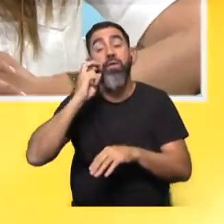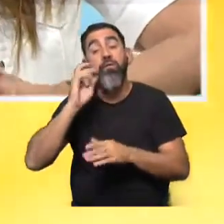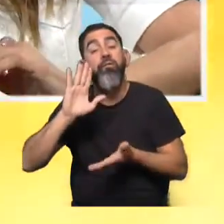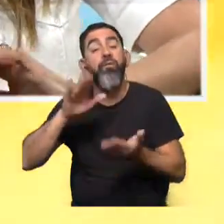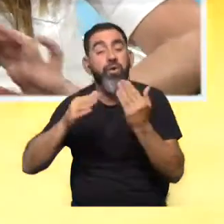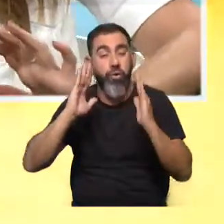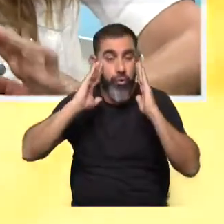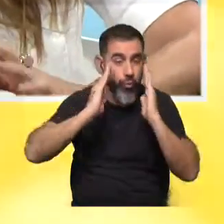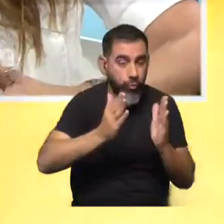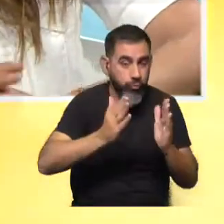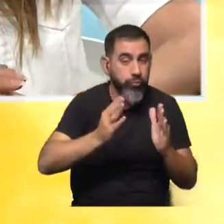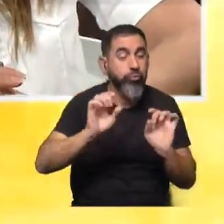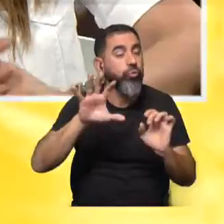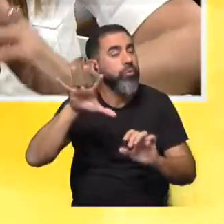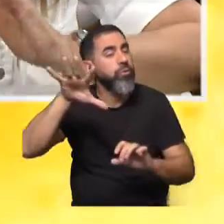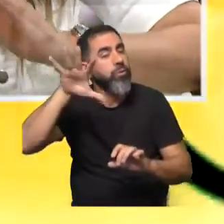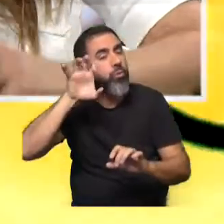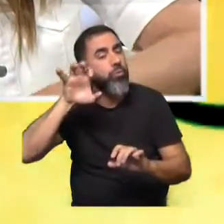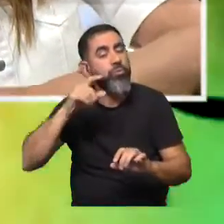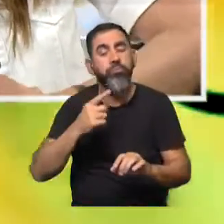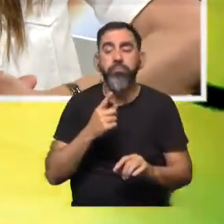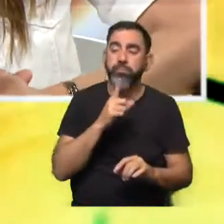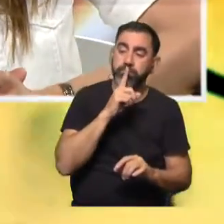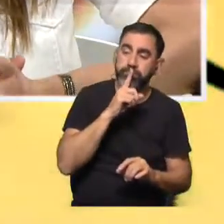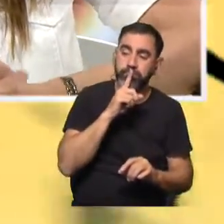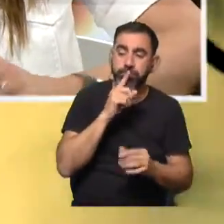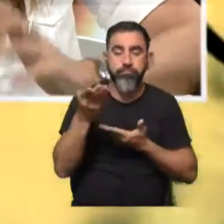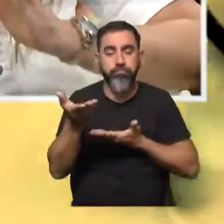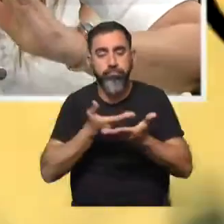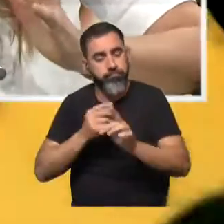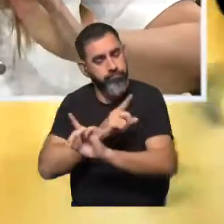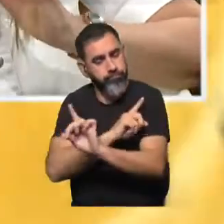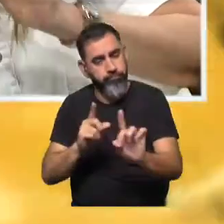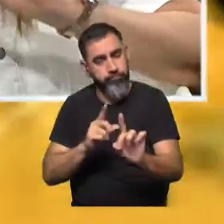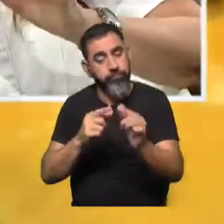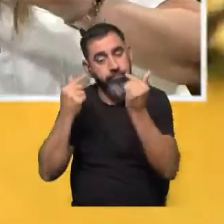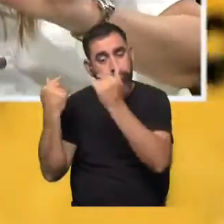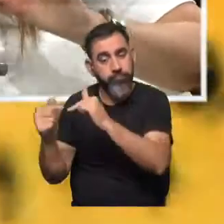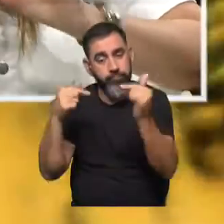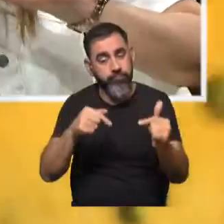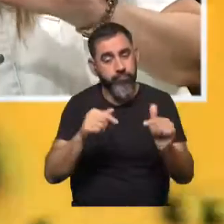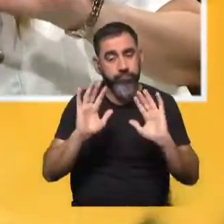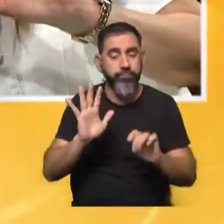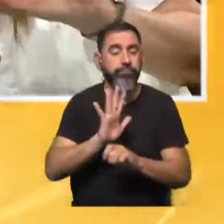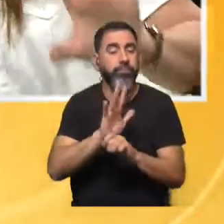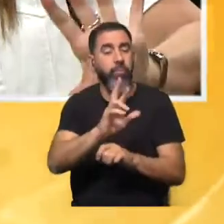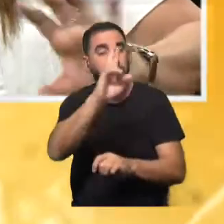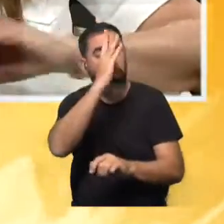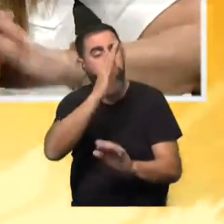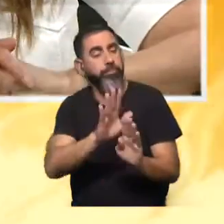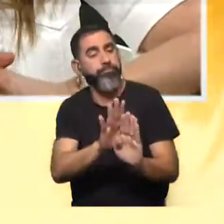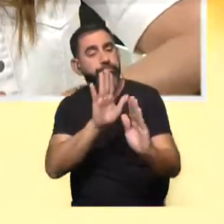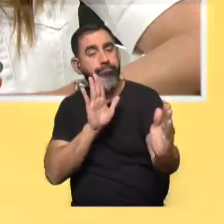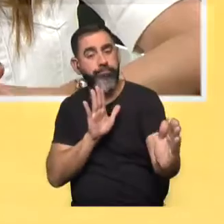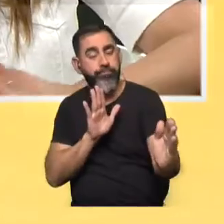enológico, que es como más de escuchar y de repente no interactúa tanto, o hay como otro respeto, como más distancia,